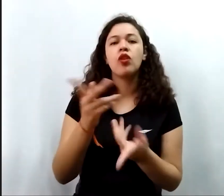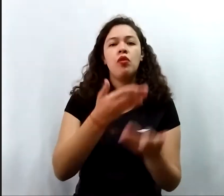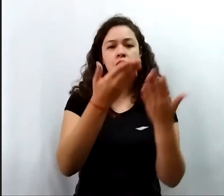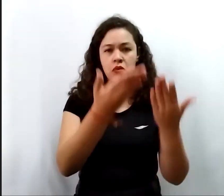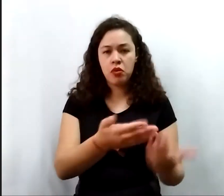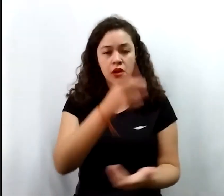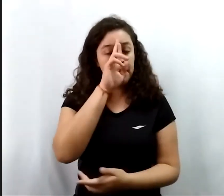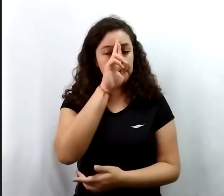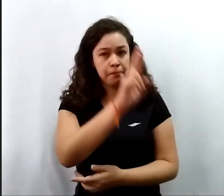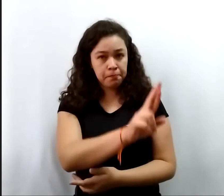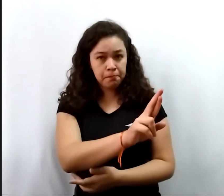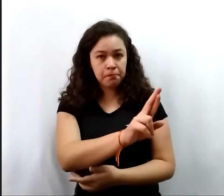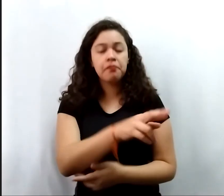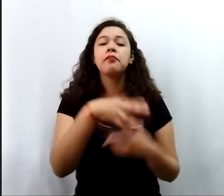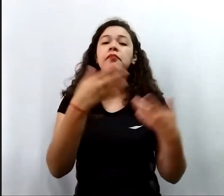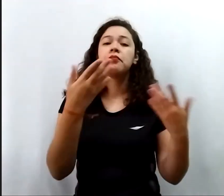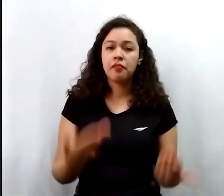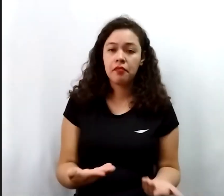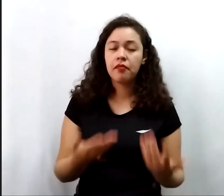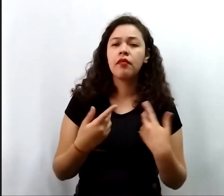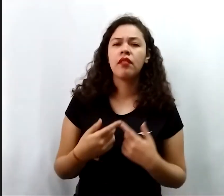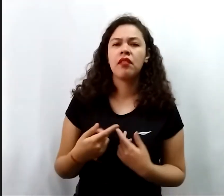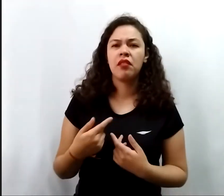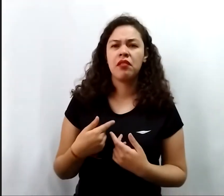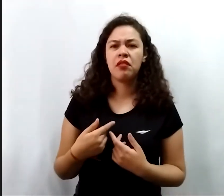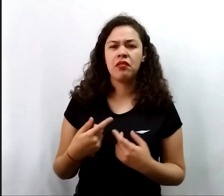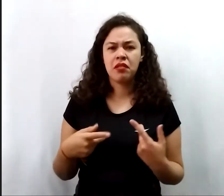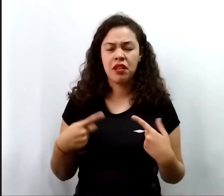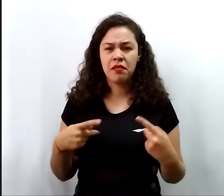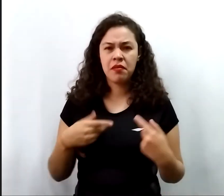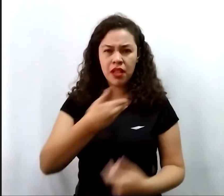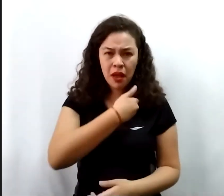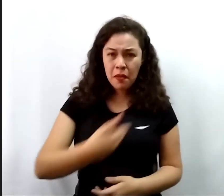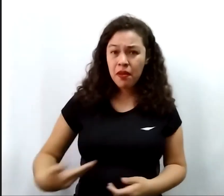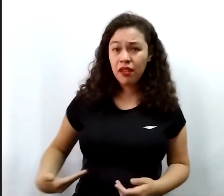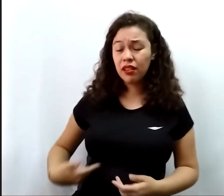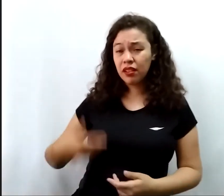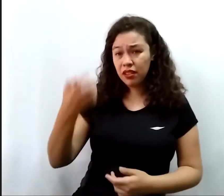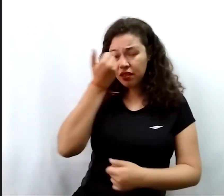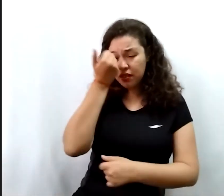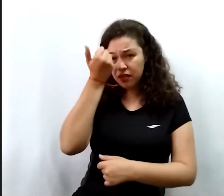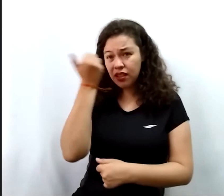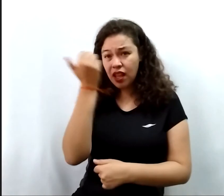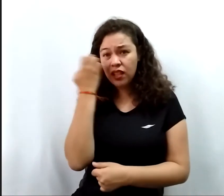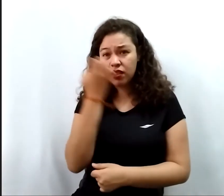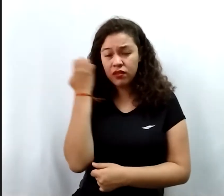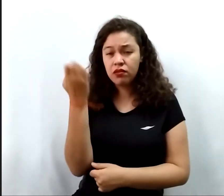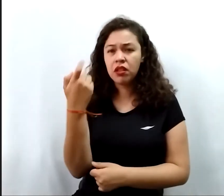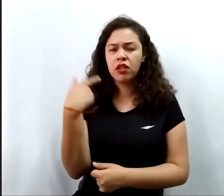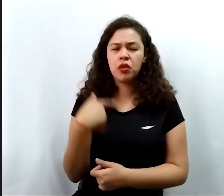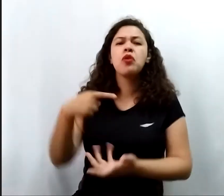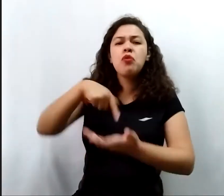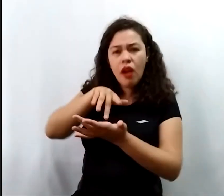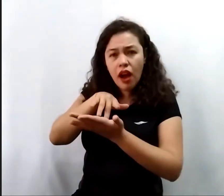personas, ser respetuosos, identificarme como esa presidenta de academia en donde yo estoy ahí para